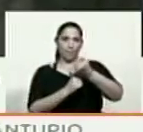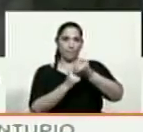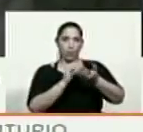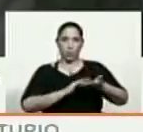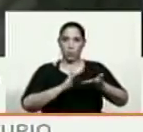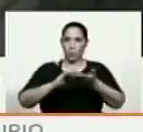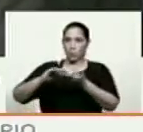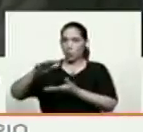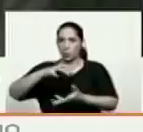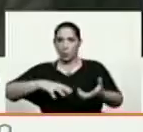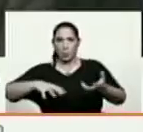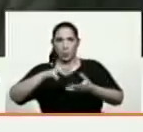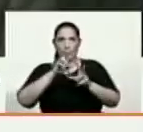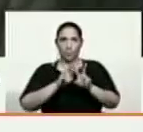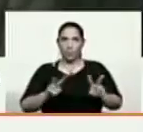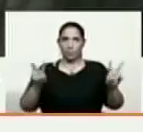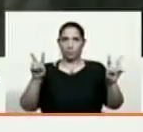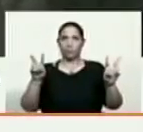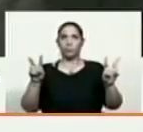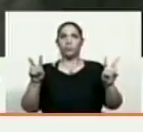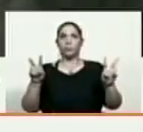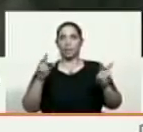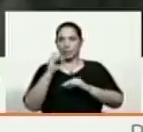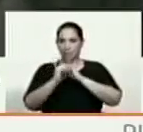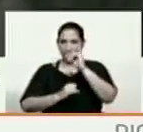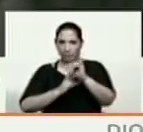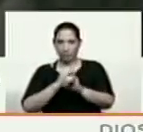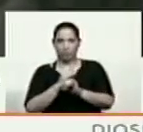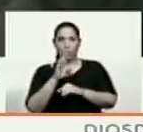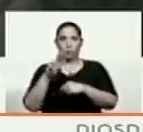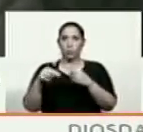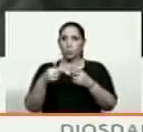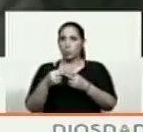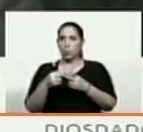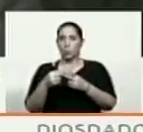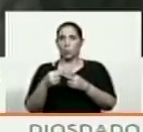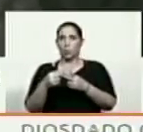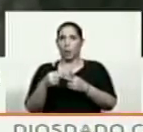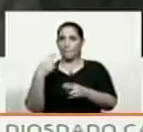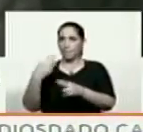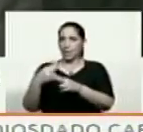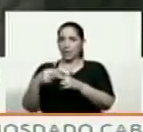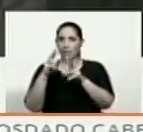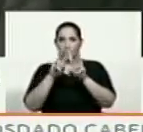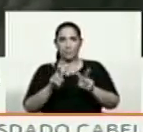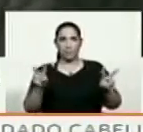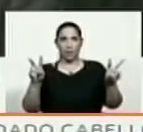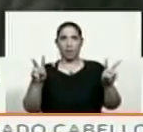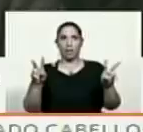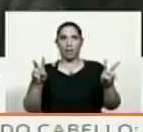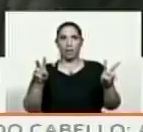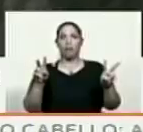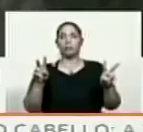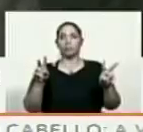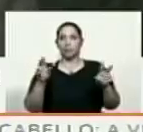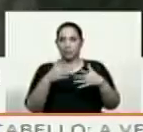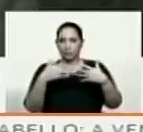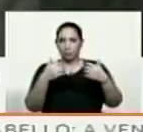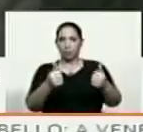pacífica de controversias internacionales para nunca poner en peligro la paz y la seguridad internacionales,